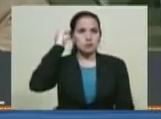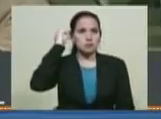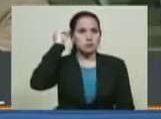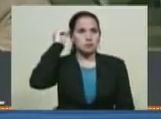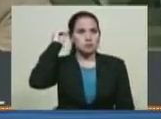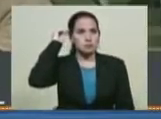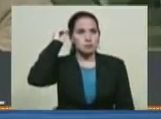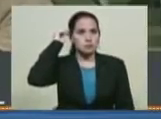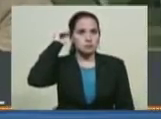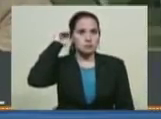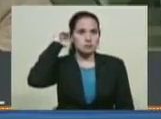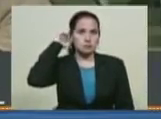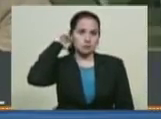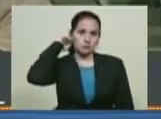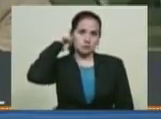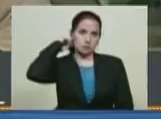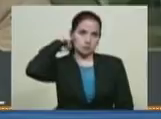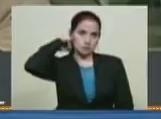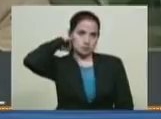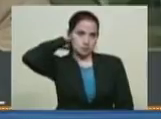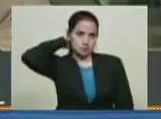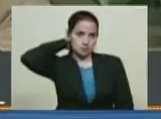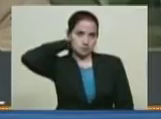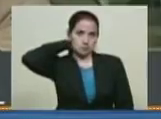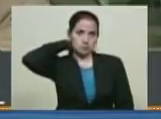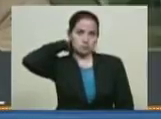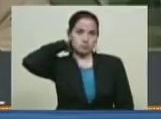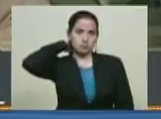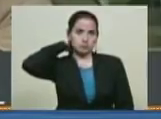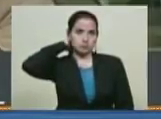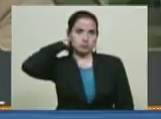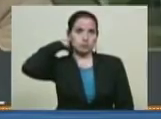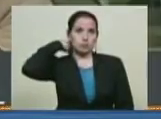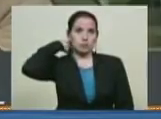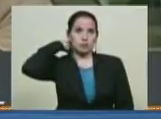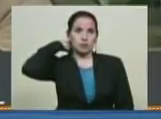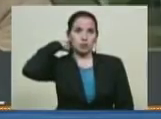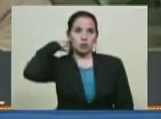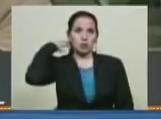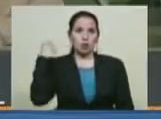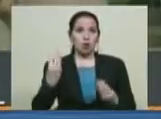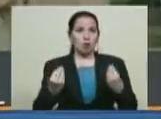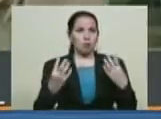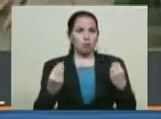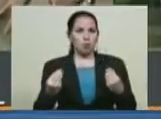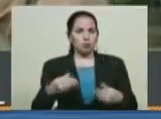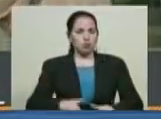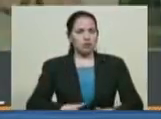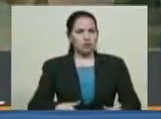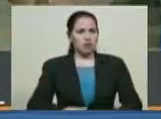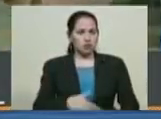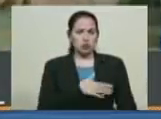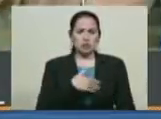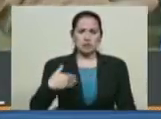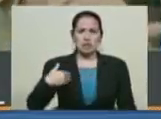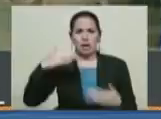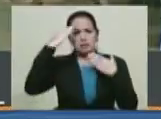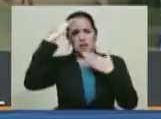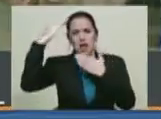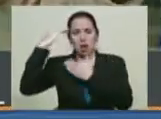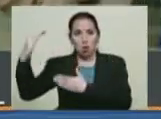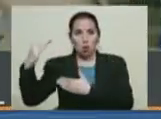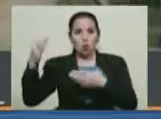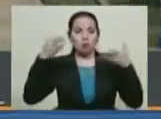inauguración, nosotros estamos muy agradecidos del esfuerzo de ustedes, yo quisiera que nos dieran un saludo, una orientación,